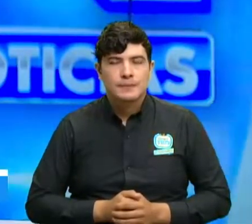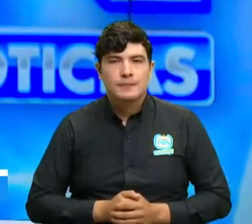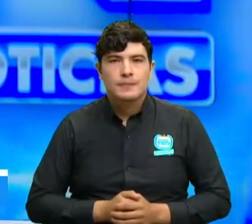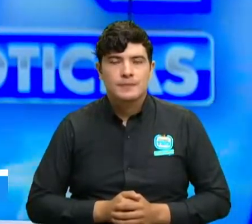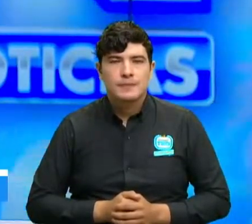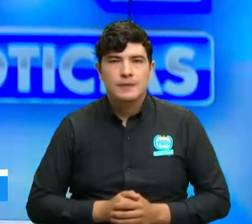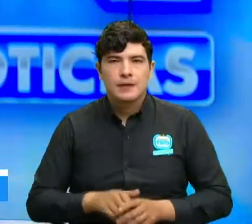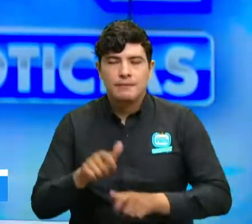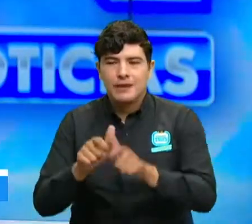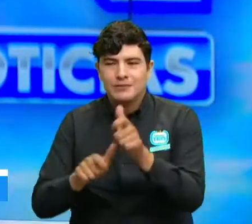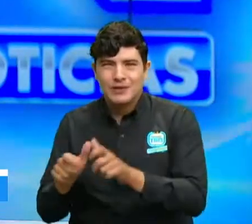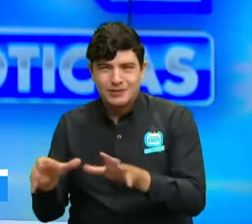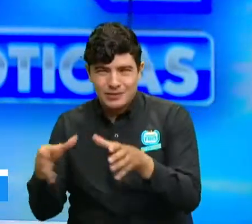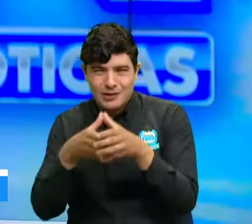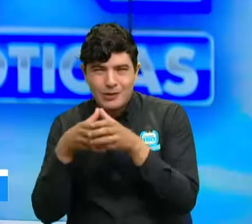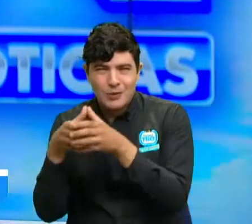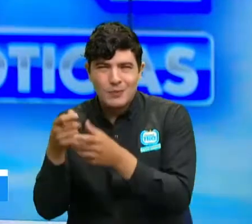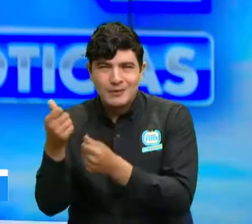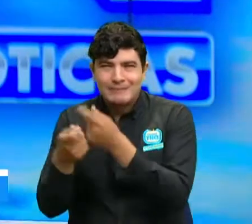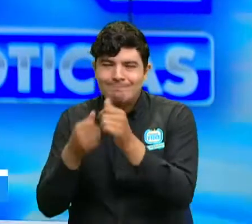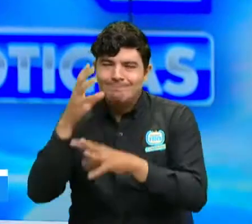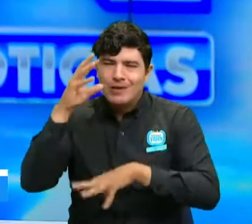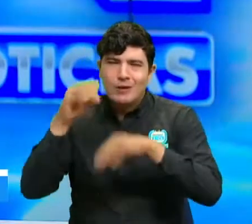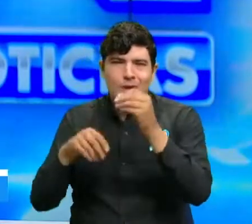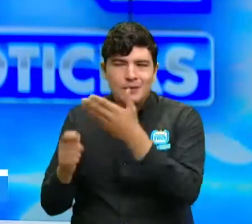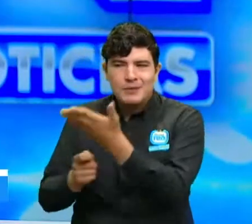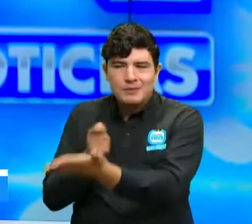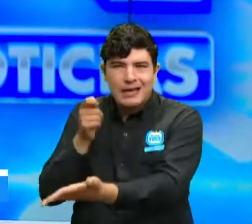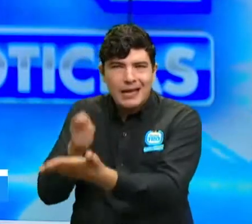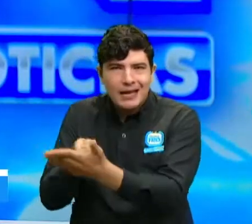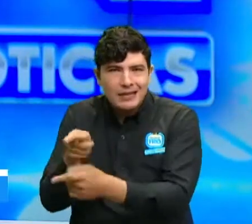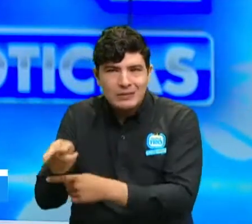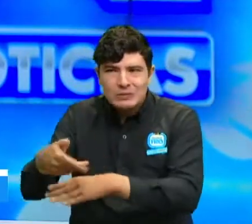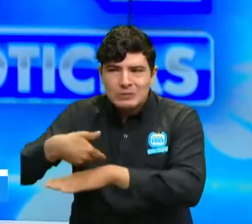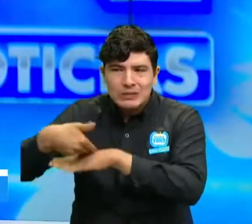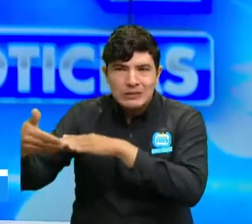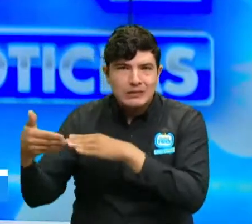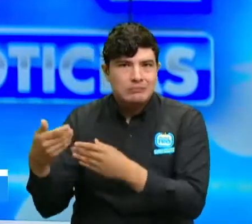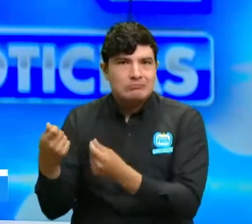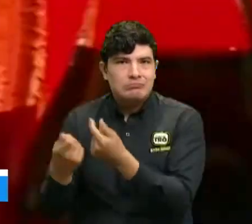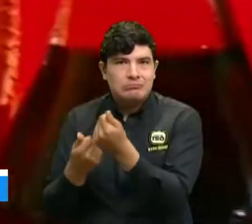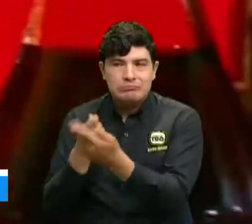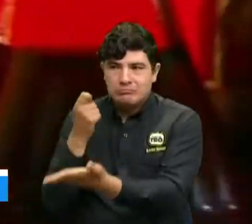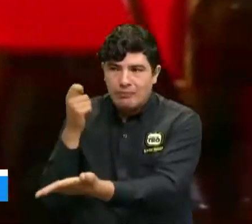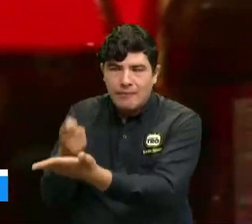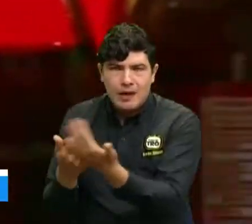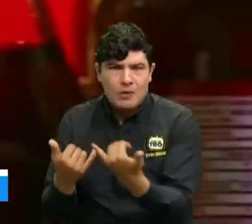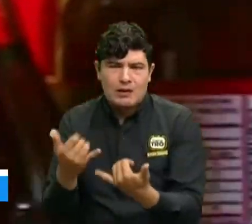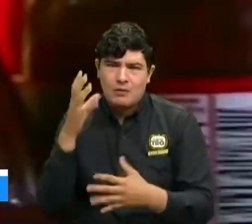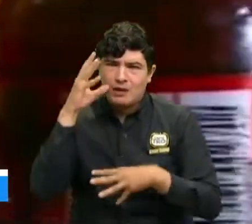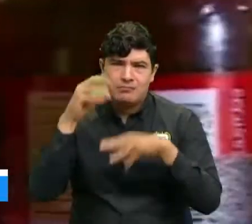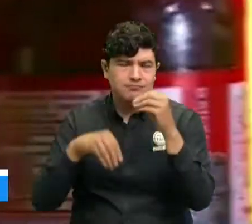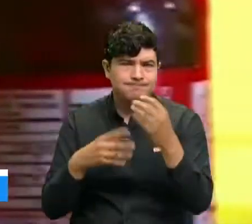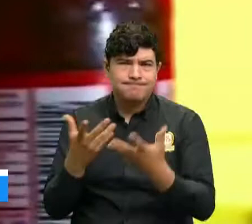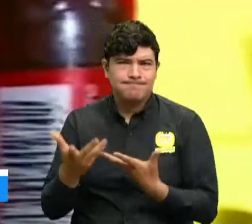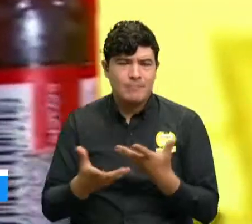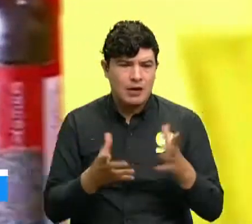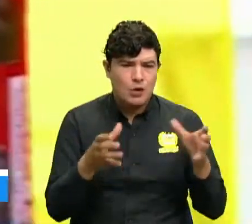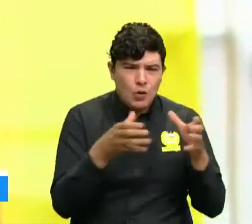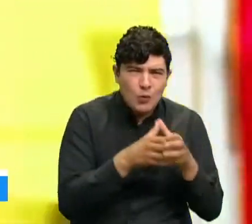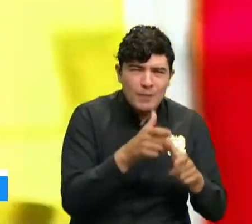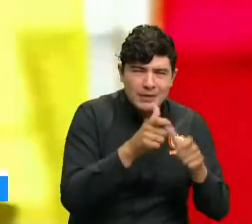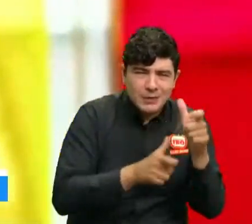impuestos locales, pues aseguran que este año de pospandemia la economía no se ha reactivado. Este año, los tenderos y